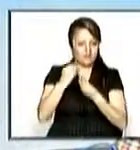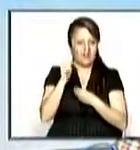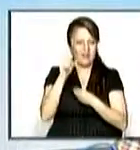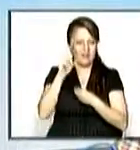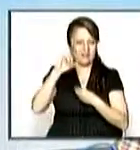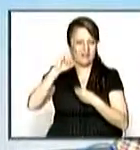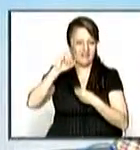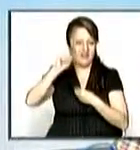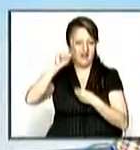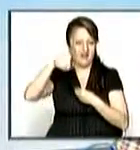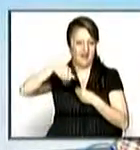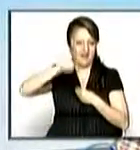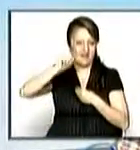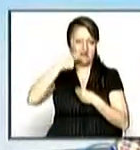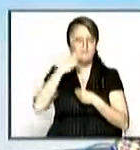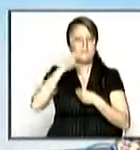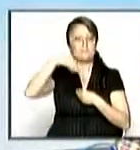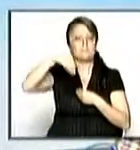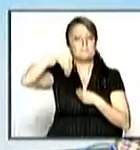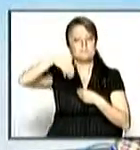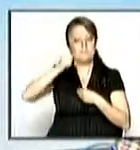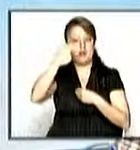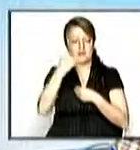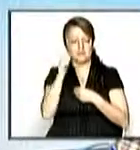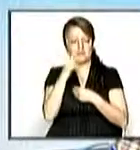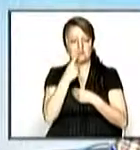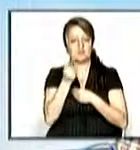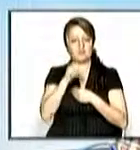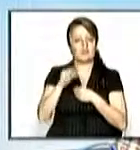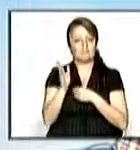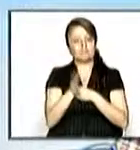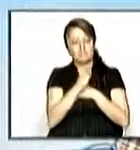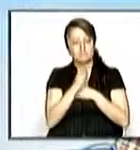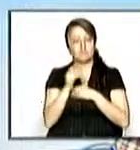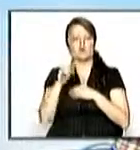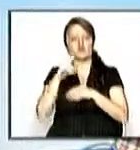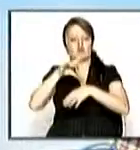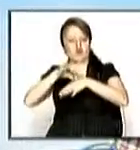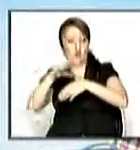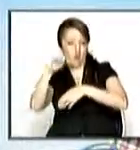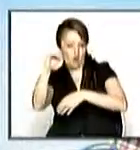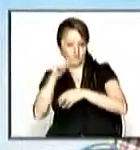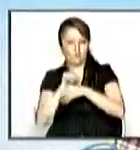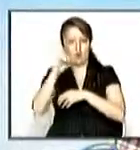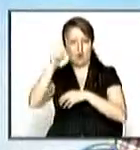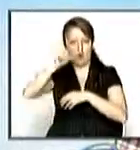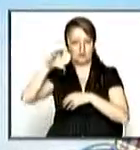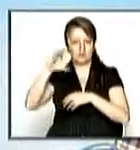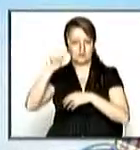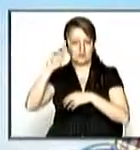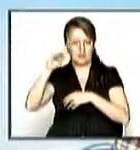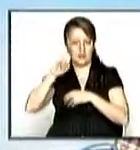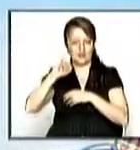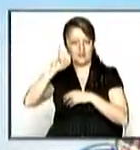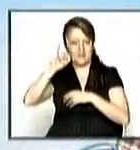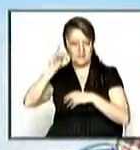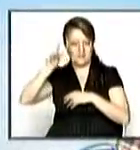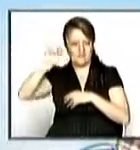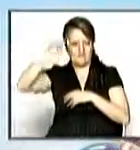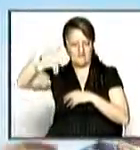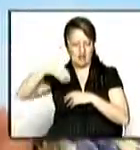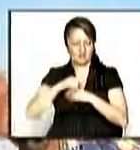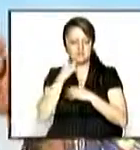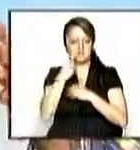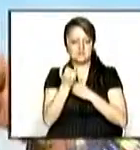Maya, que tiene esta especialidad, y el doctor Oscar Iván Grajales, y hoy, después de este corte comerciales y después de esta píldora de